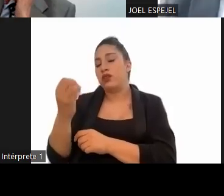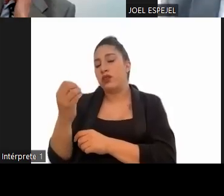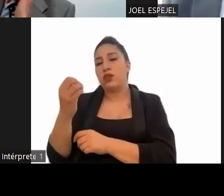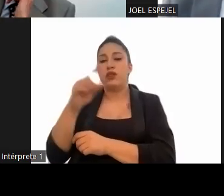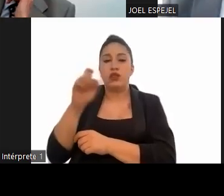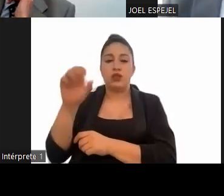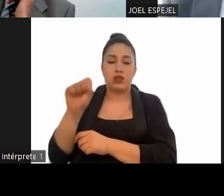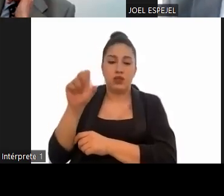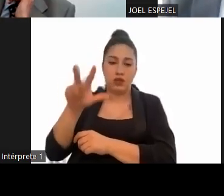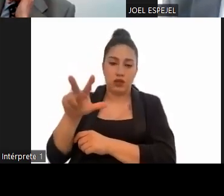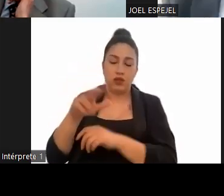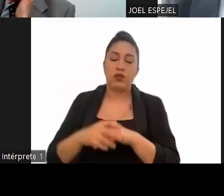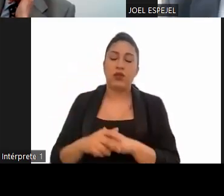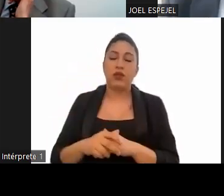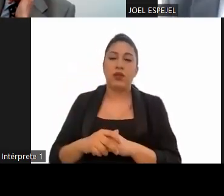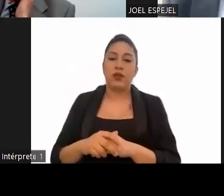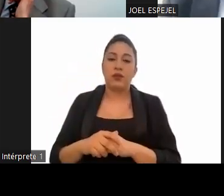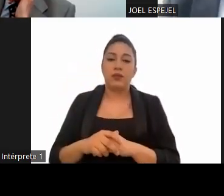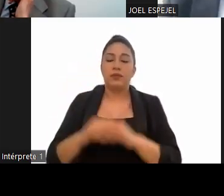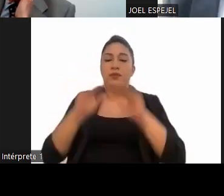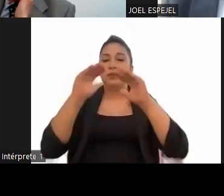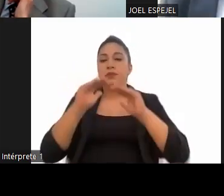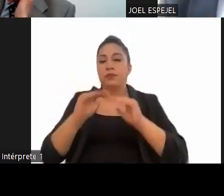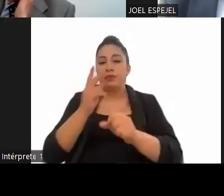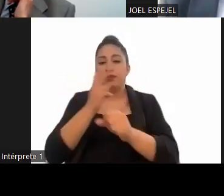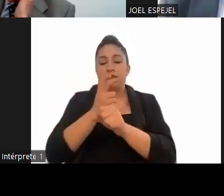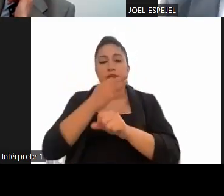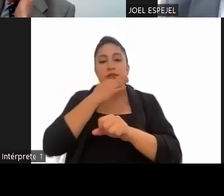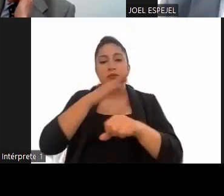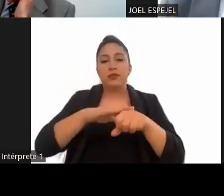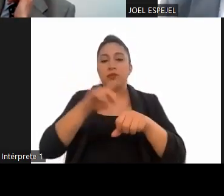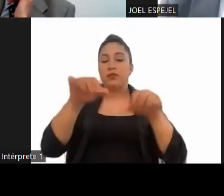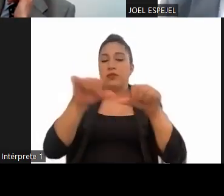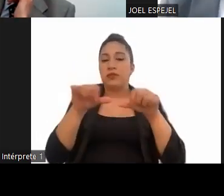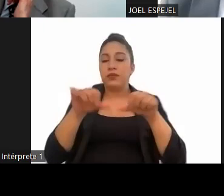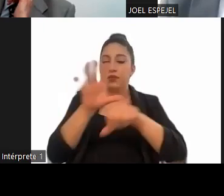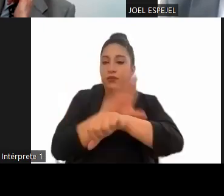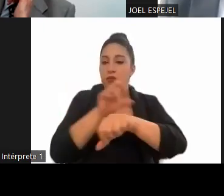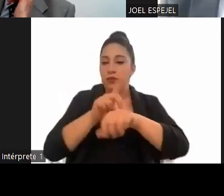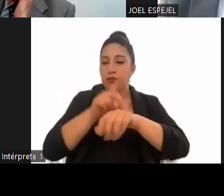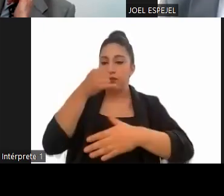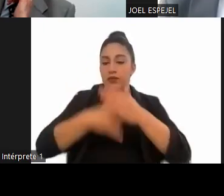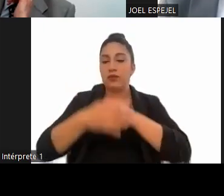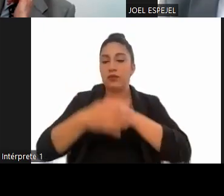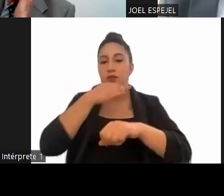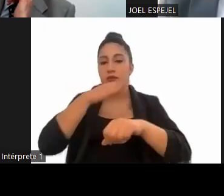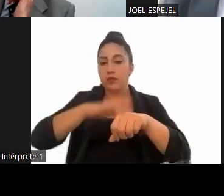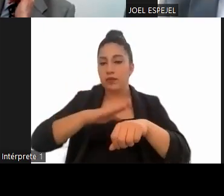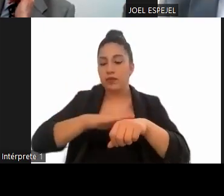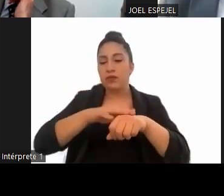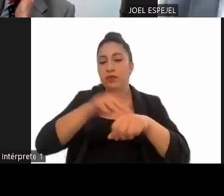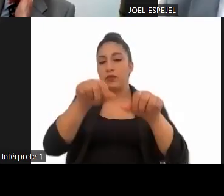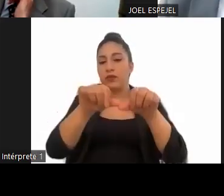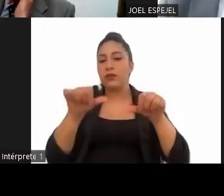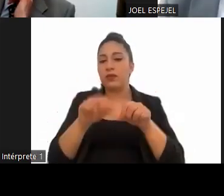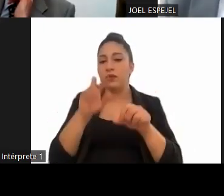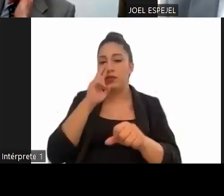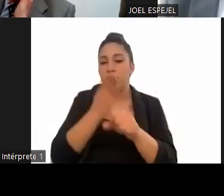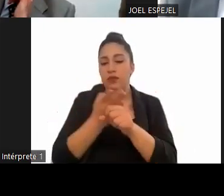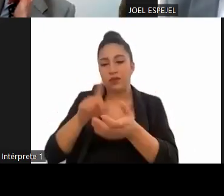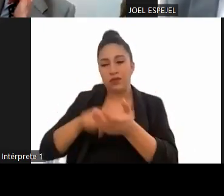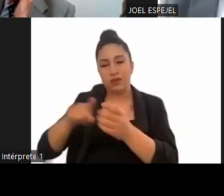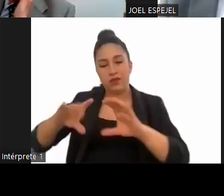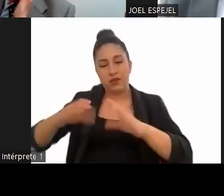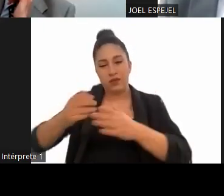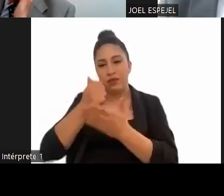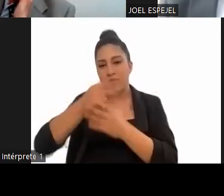09-207-5422-000-168. Segundo, se instruye a la Unidad de Transparencia a través de la Secretaría Ejecutiva en Funciones notificar al órgano de control interno del Congreso de la Ciudad de México